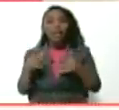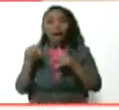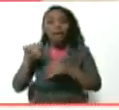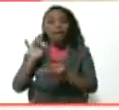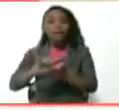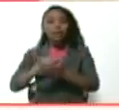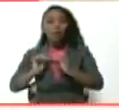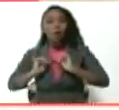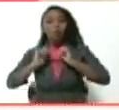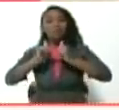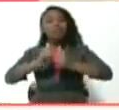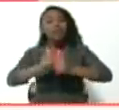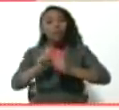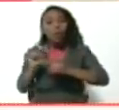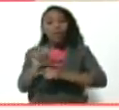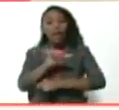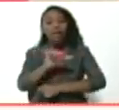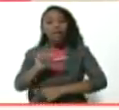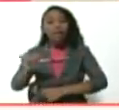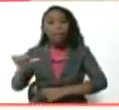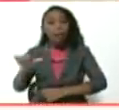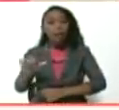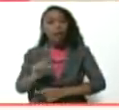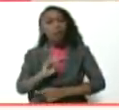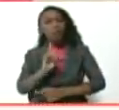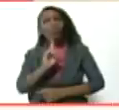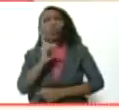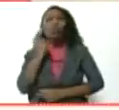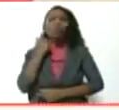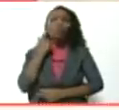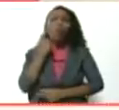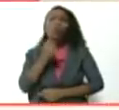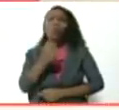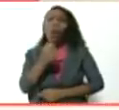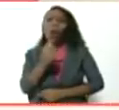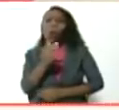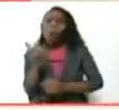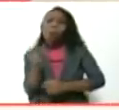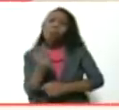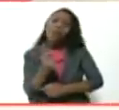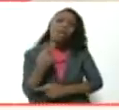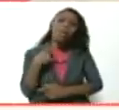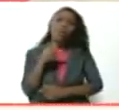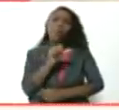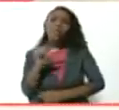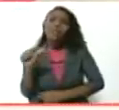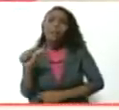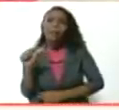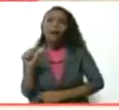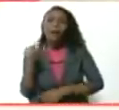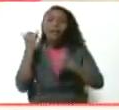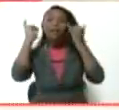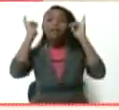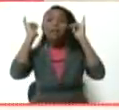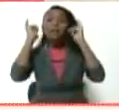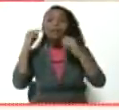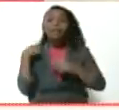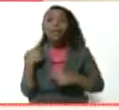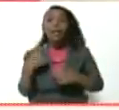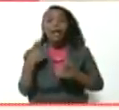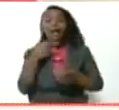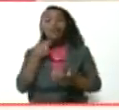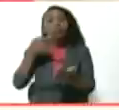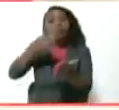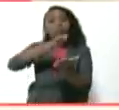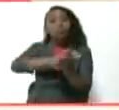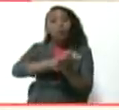pues, que esta es poco más de una semana, aniversaria de la partida física del